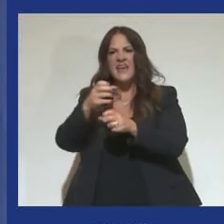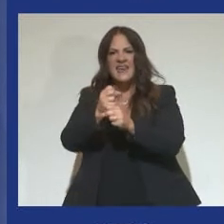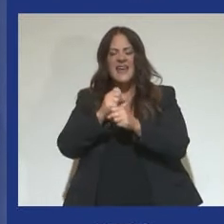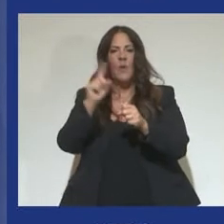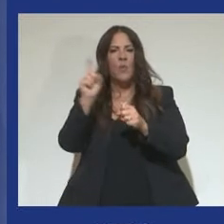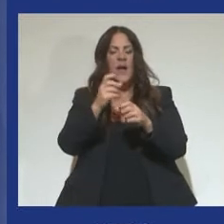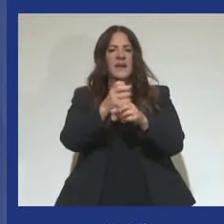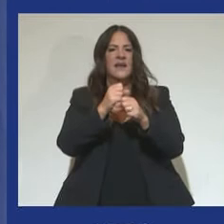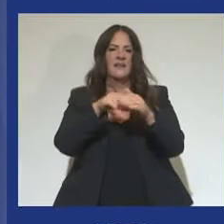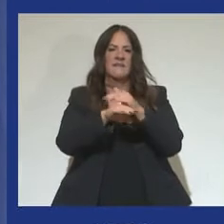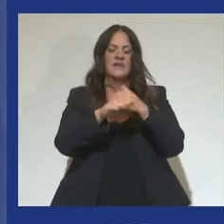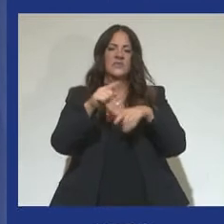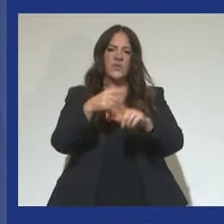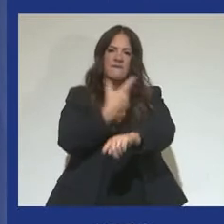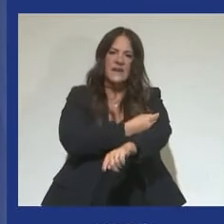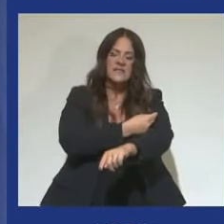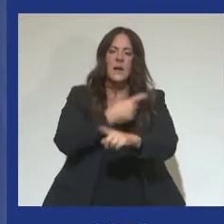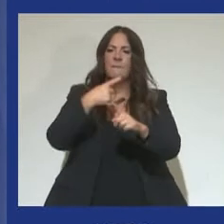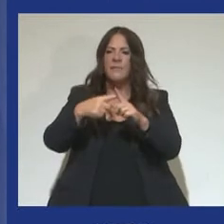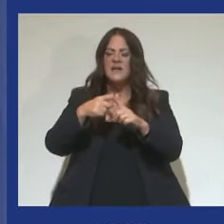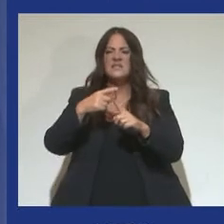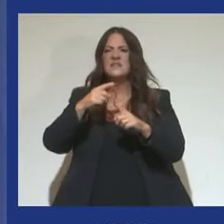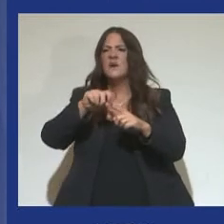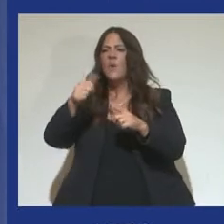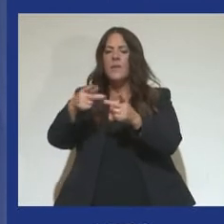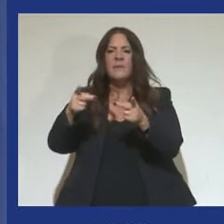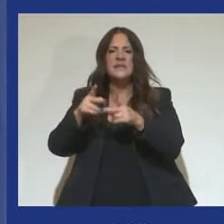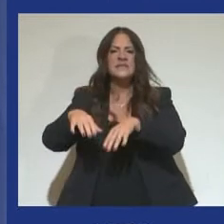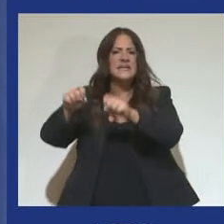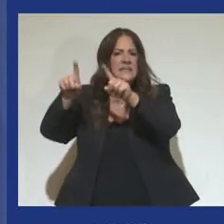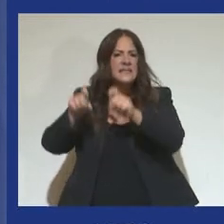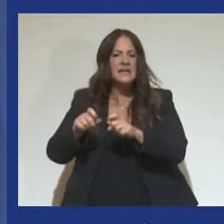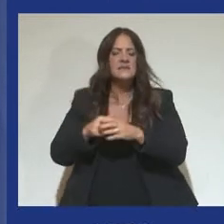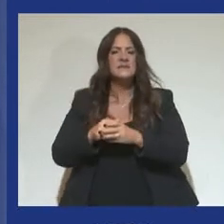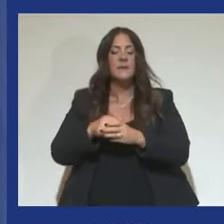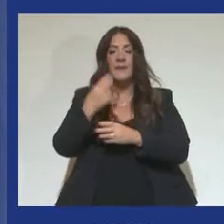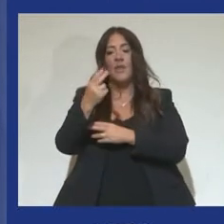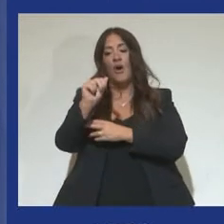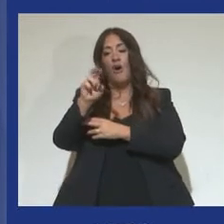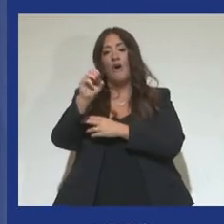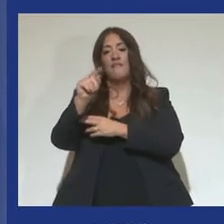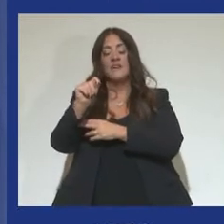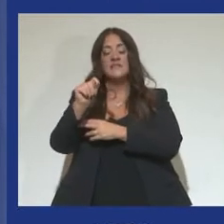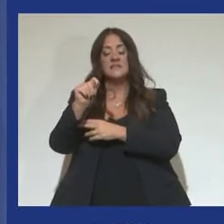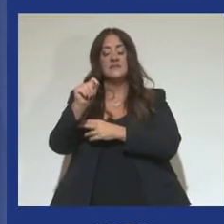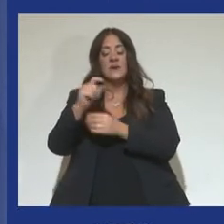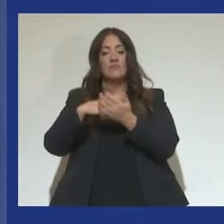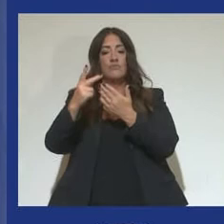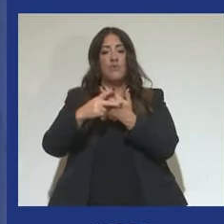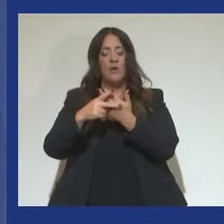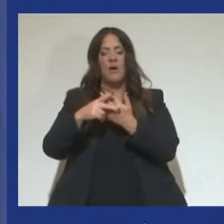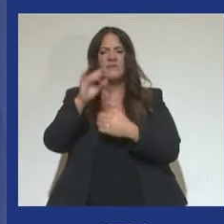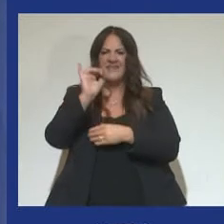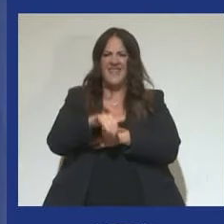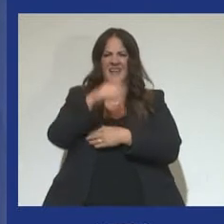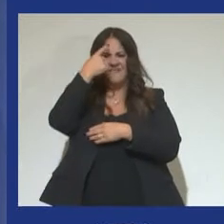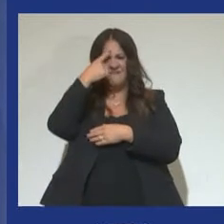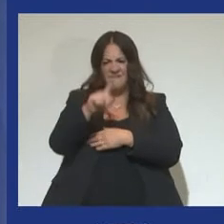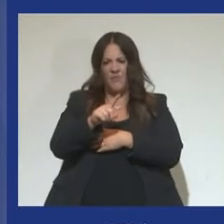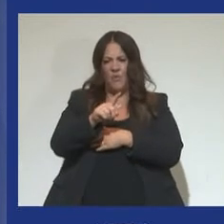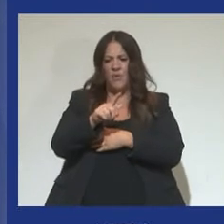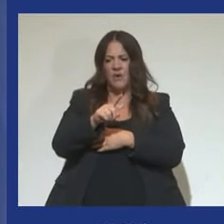no solamente en cuanto al acceso a la vacuna pero también la vivienda para trabajadores agrícolas que es